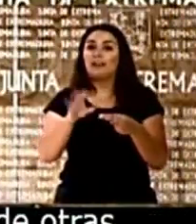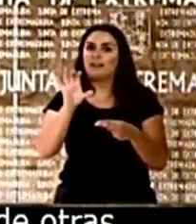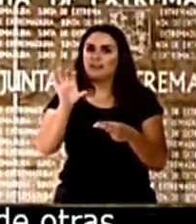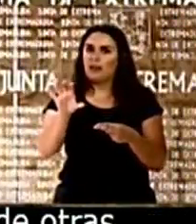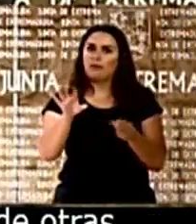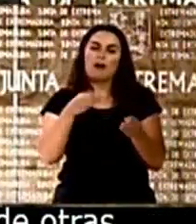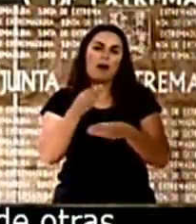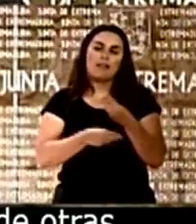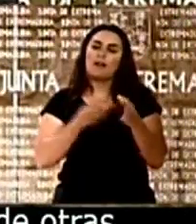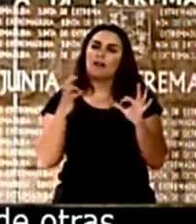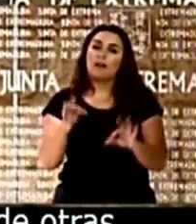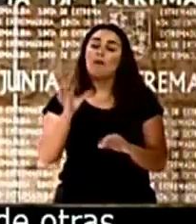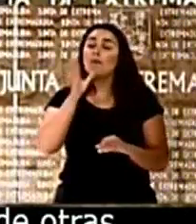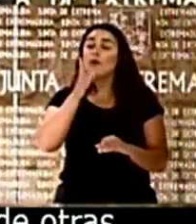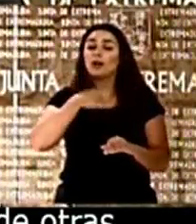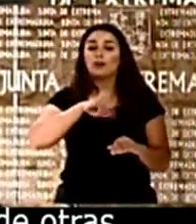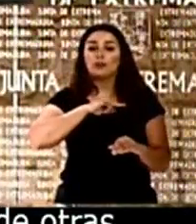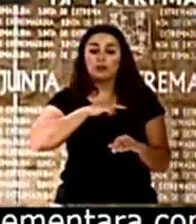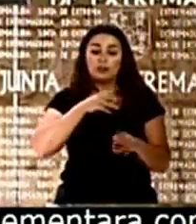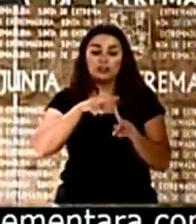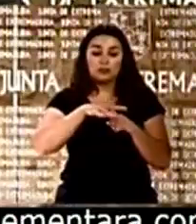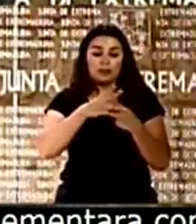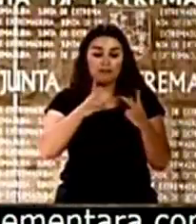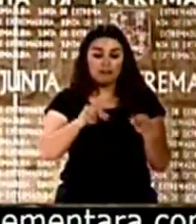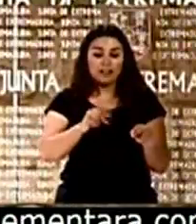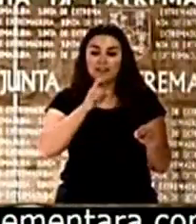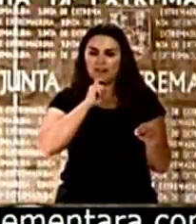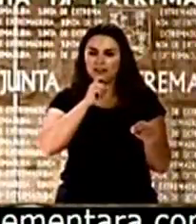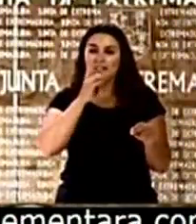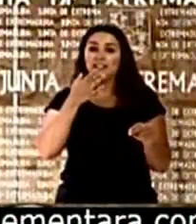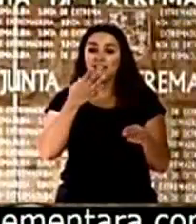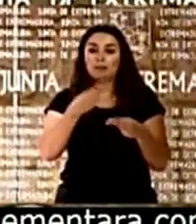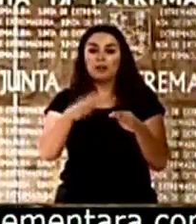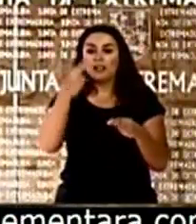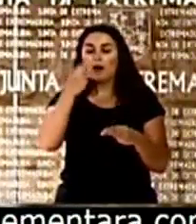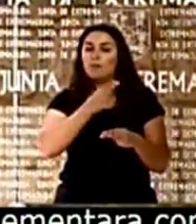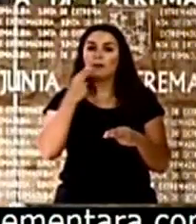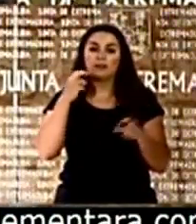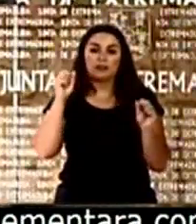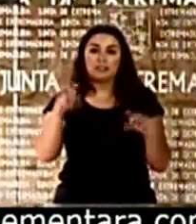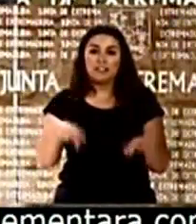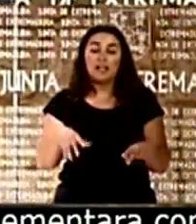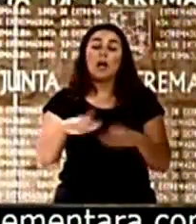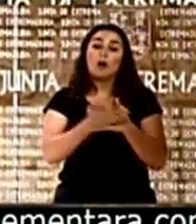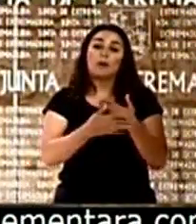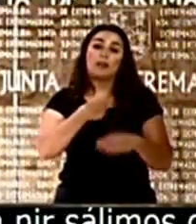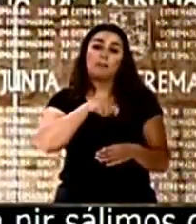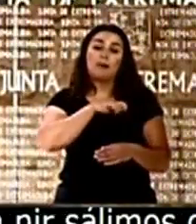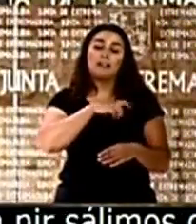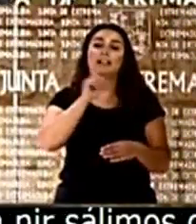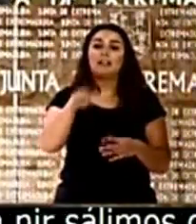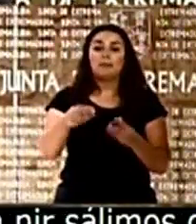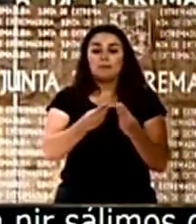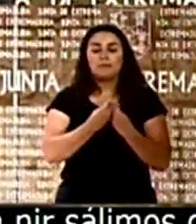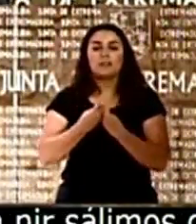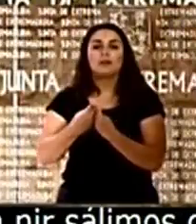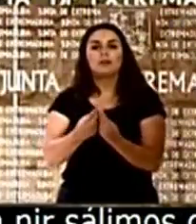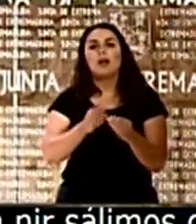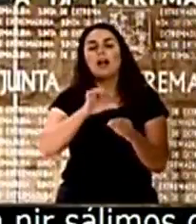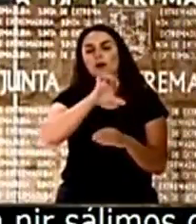difícilmente vamos a salir de esta situación si no tenemos una política comprometida por parte del Gobierno de España y por parte de la Unión